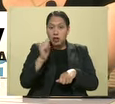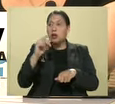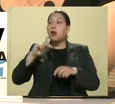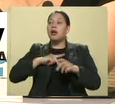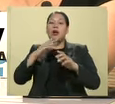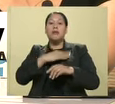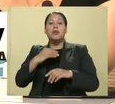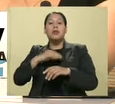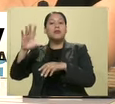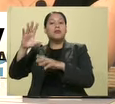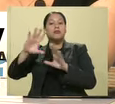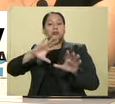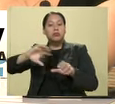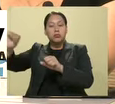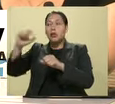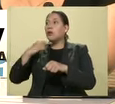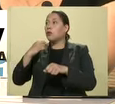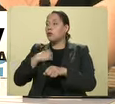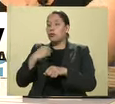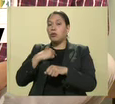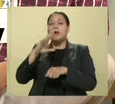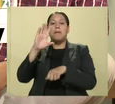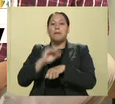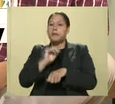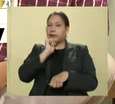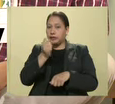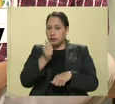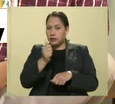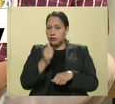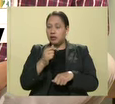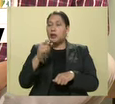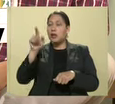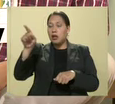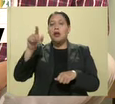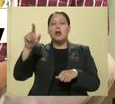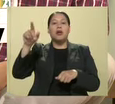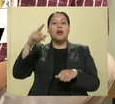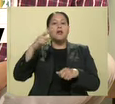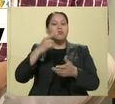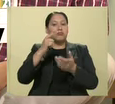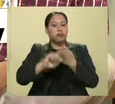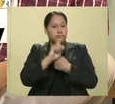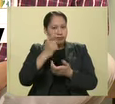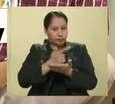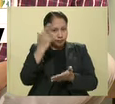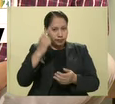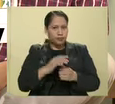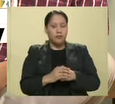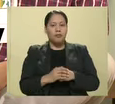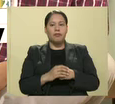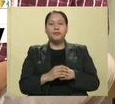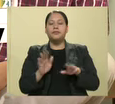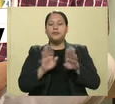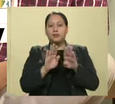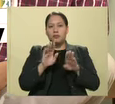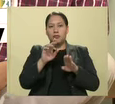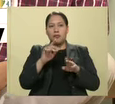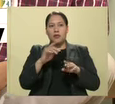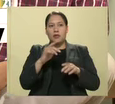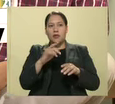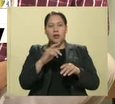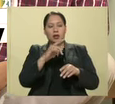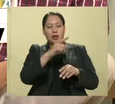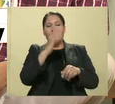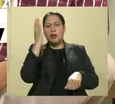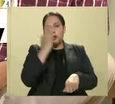reteniendo un menor porque no tiene mi consentimiento. Posiblemente es compleja esto para tipificar los